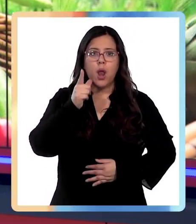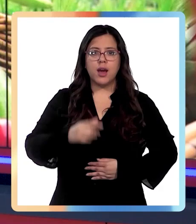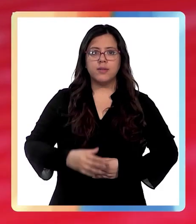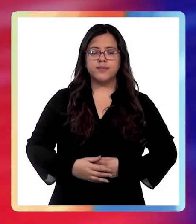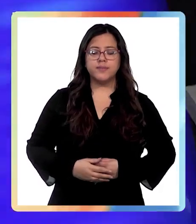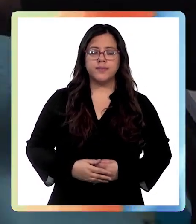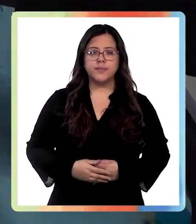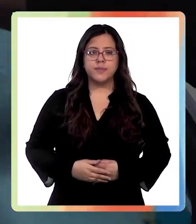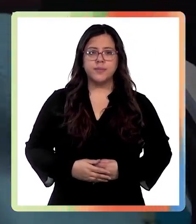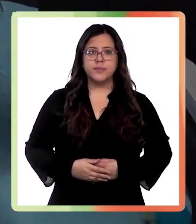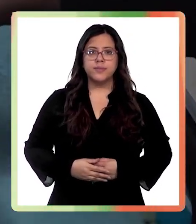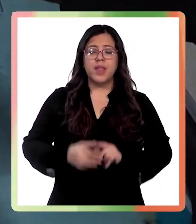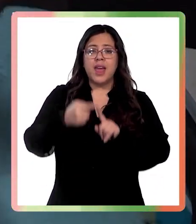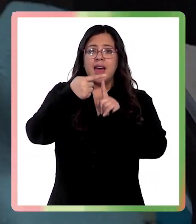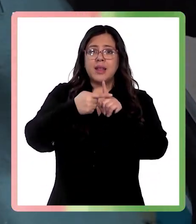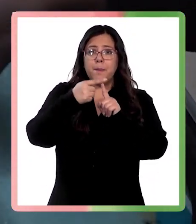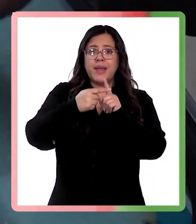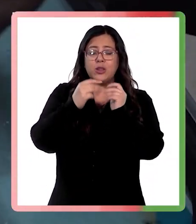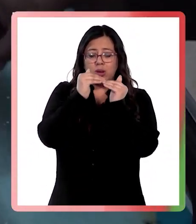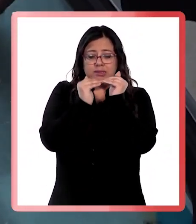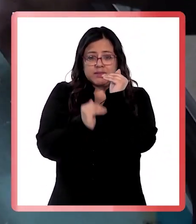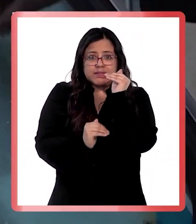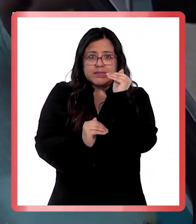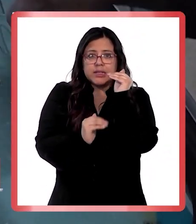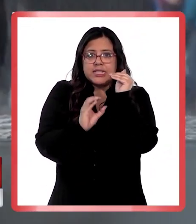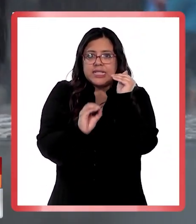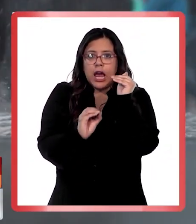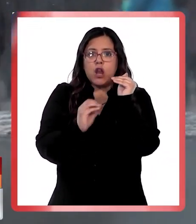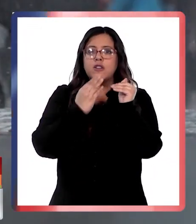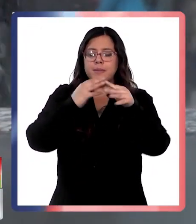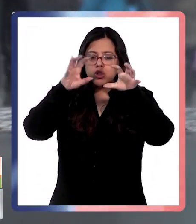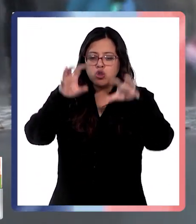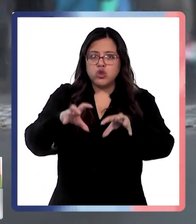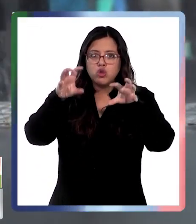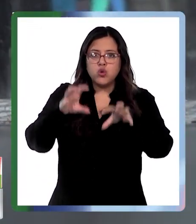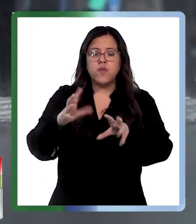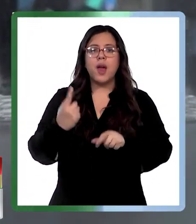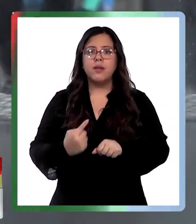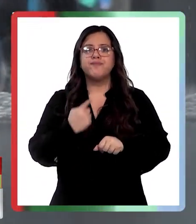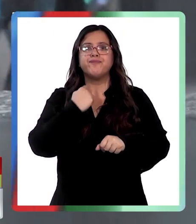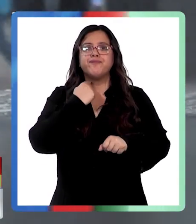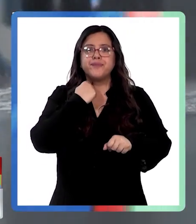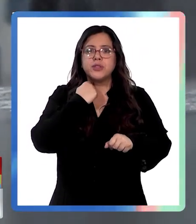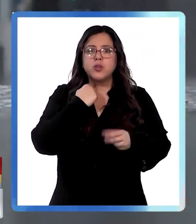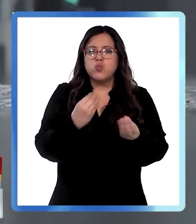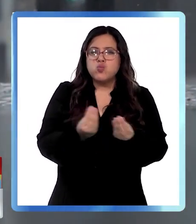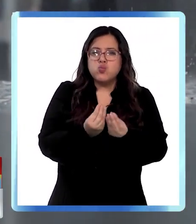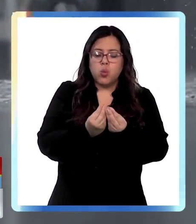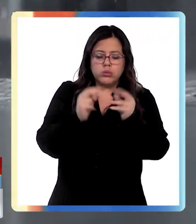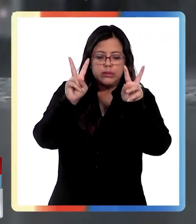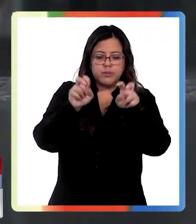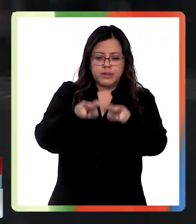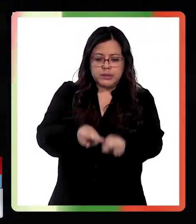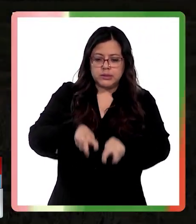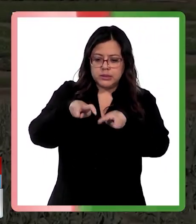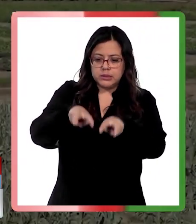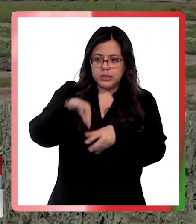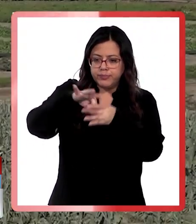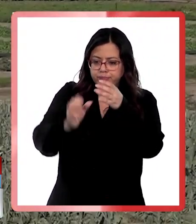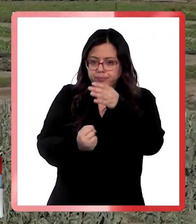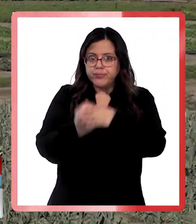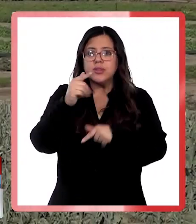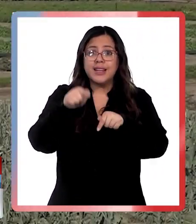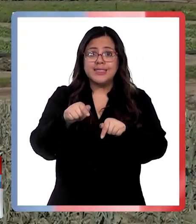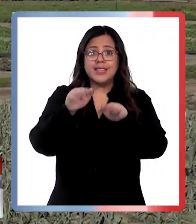TVU. Temperaturas bajo cero y lluvias en distintos sectores afectaron de gran manera las plantaciones. Así